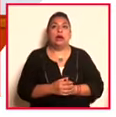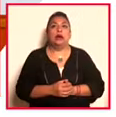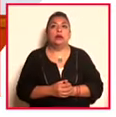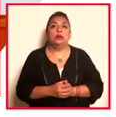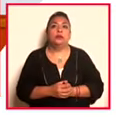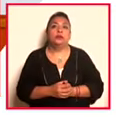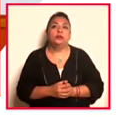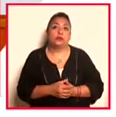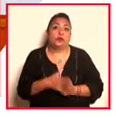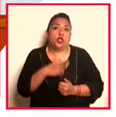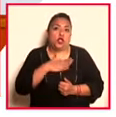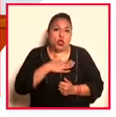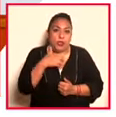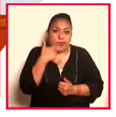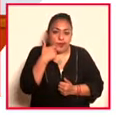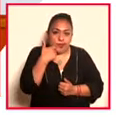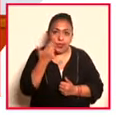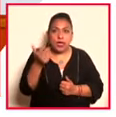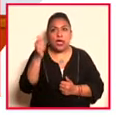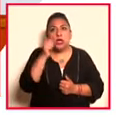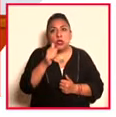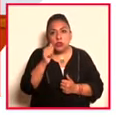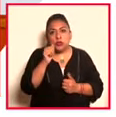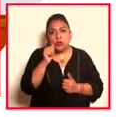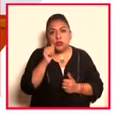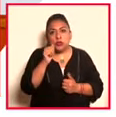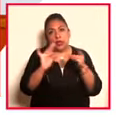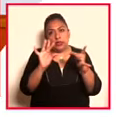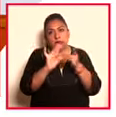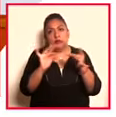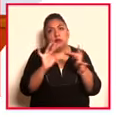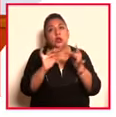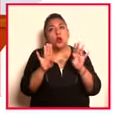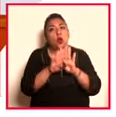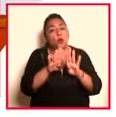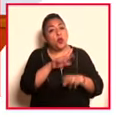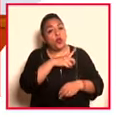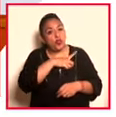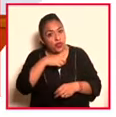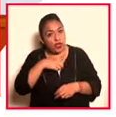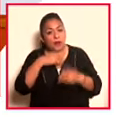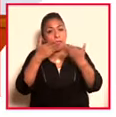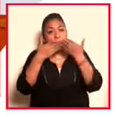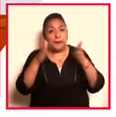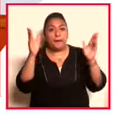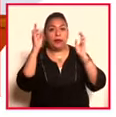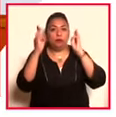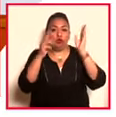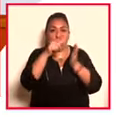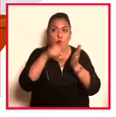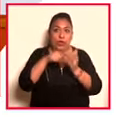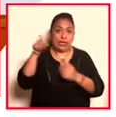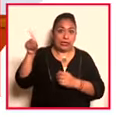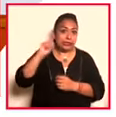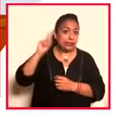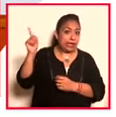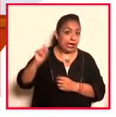lo que yo abogo y de lo que siempre comento es que deberían abrir un museo en Zacatecas,